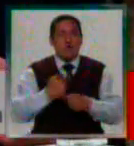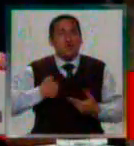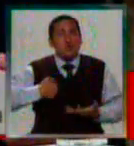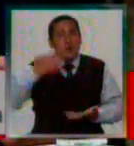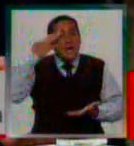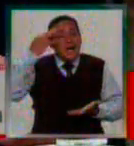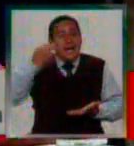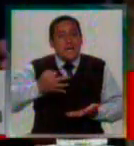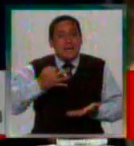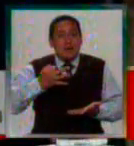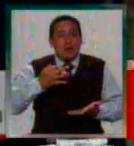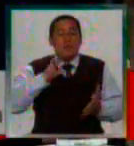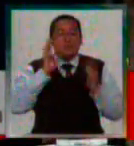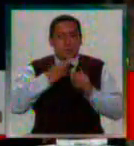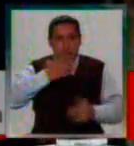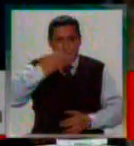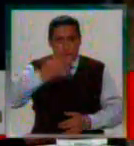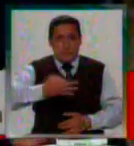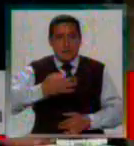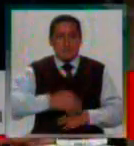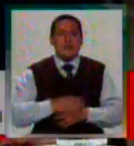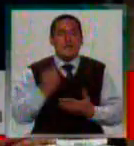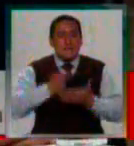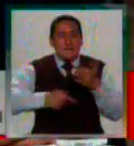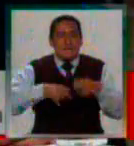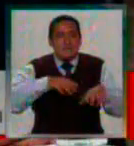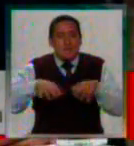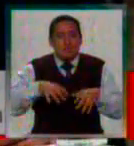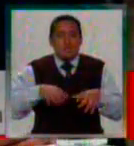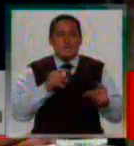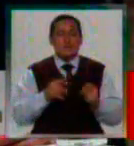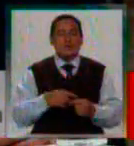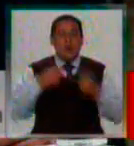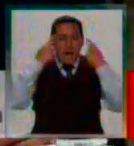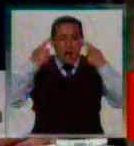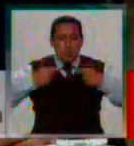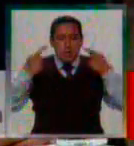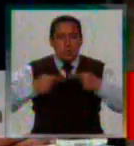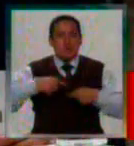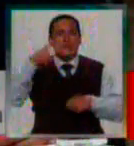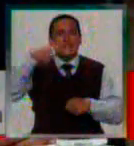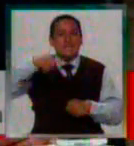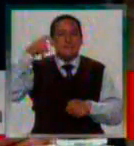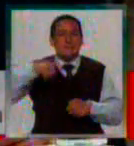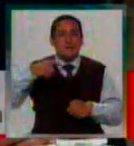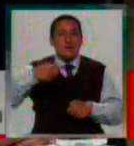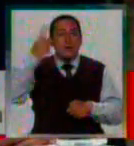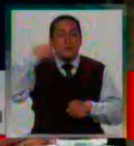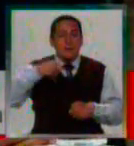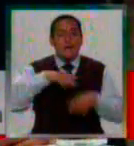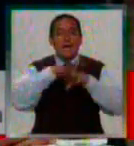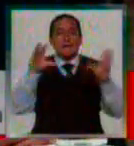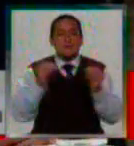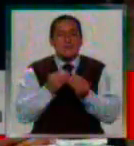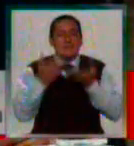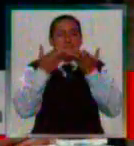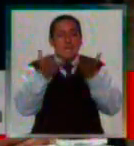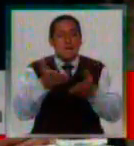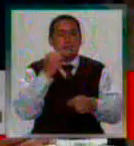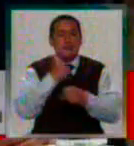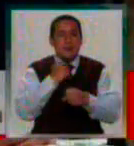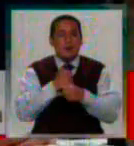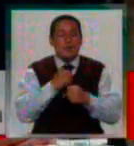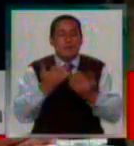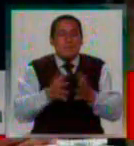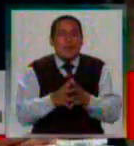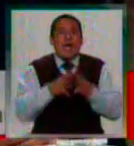eh Con sinceridad que estamos haciendo estamos tomando las medidas necesarias para empezar a generar trabajo a reactivar